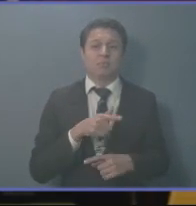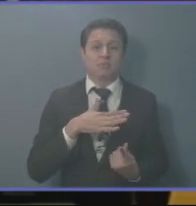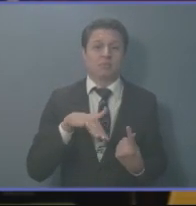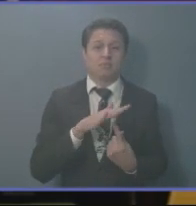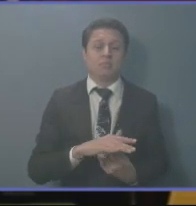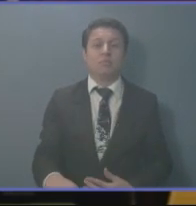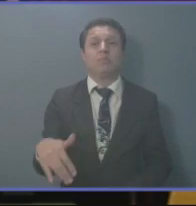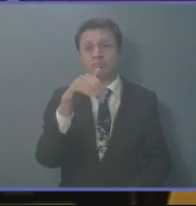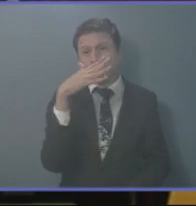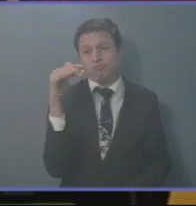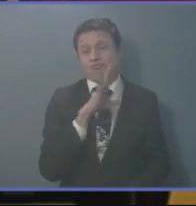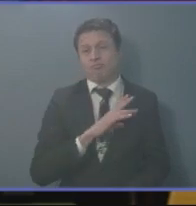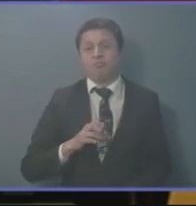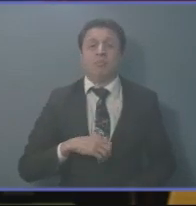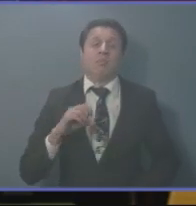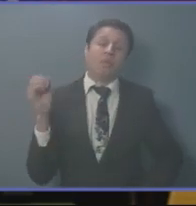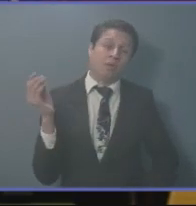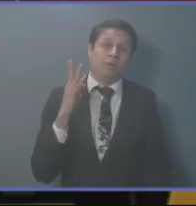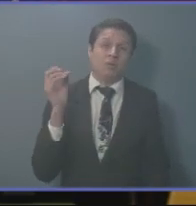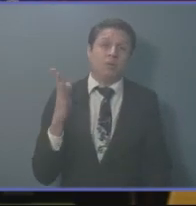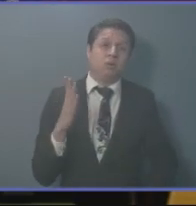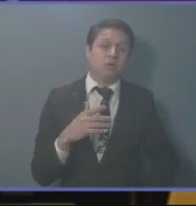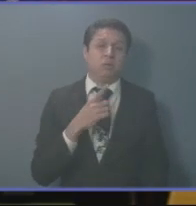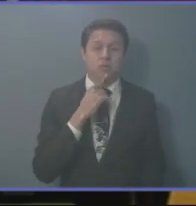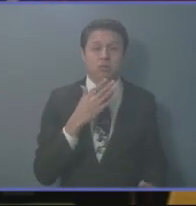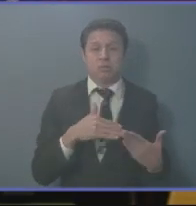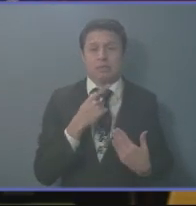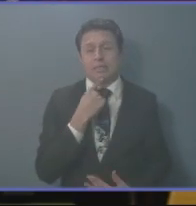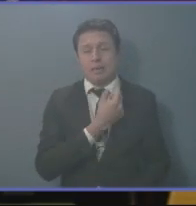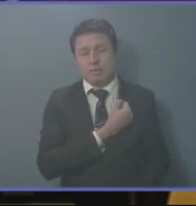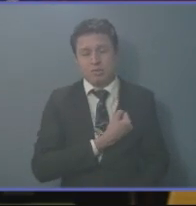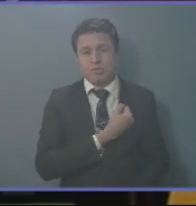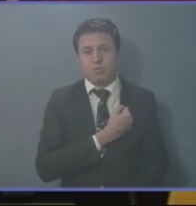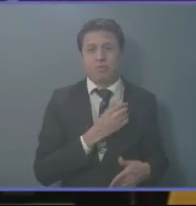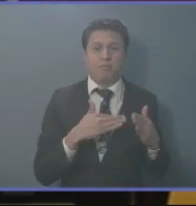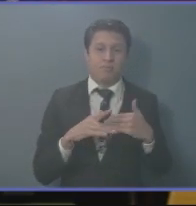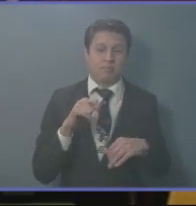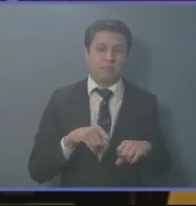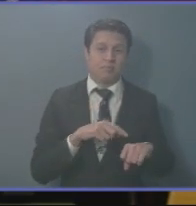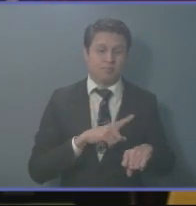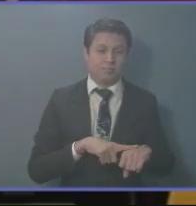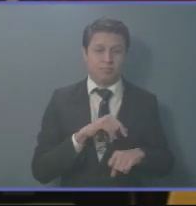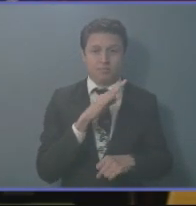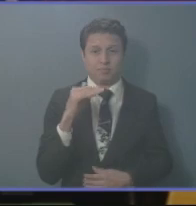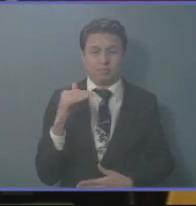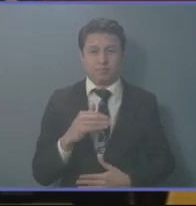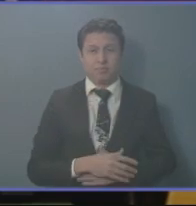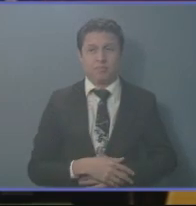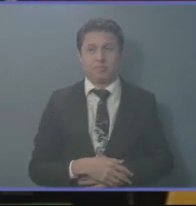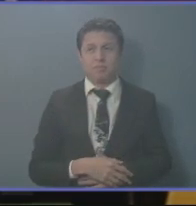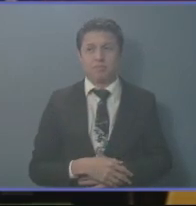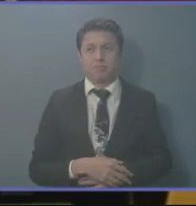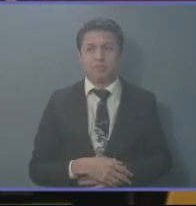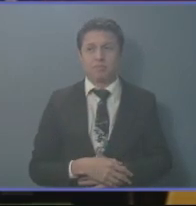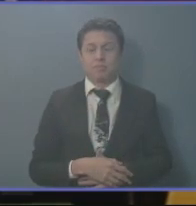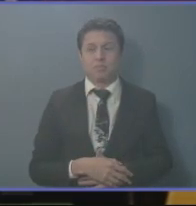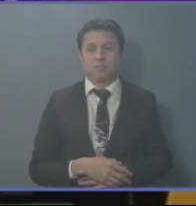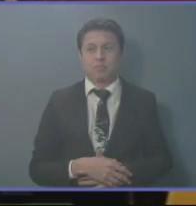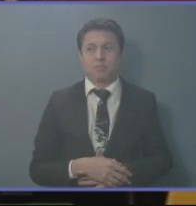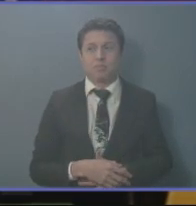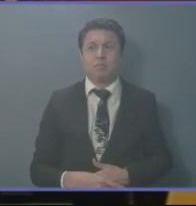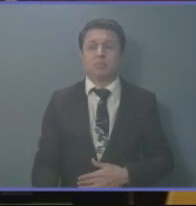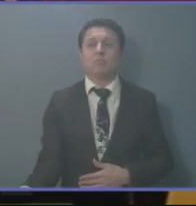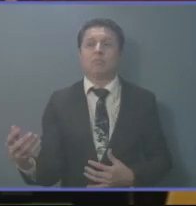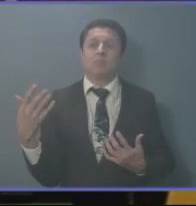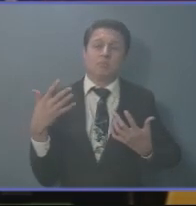nacional. Y los que más están sufriendo esta emergencia nacional son los